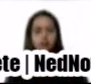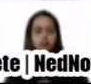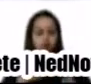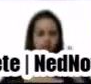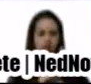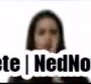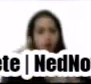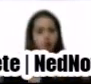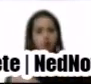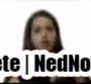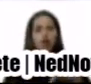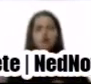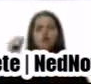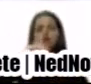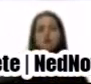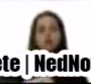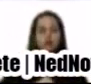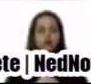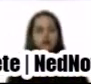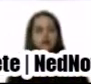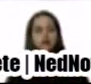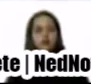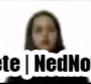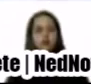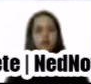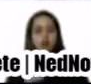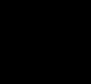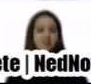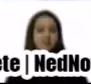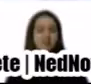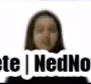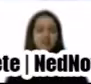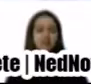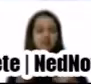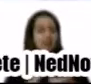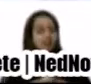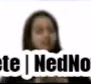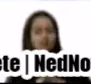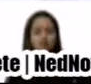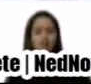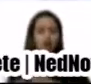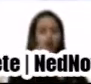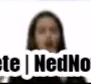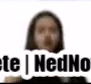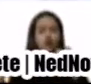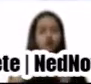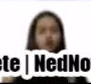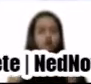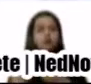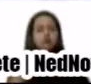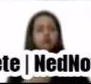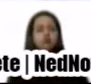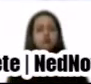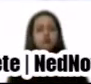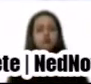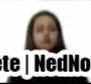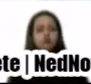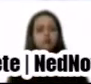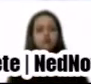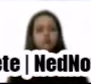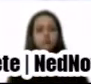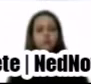de obstáculos, pero no descansaremos ni un solo día hasta lograrlo. Quiero, por otra parte, felicitar la